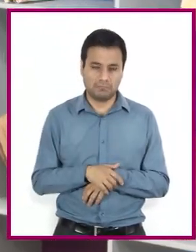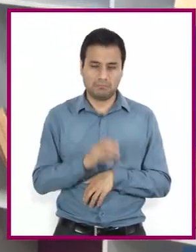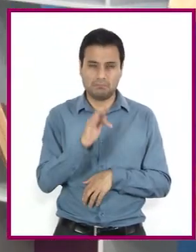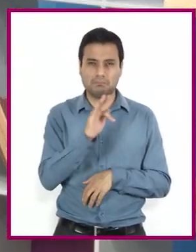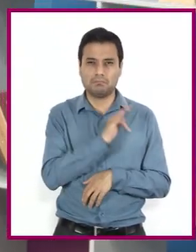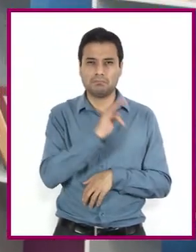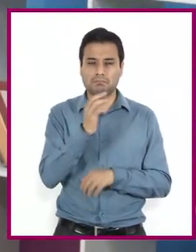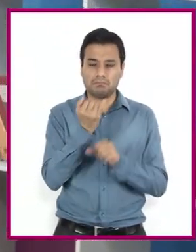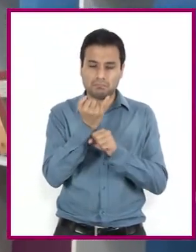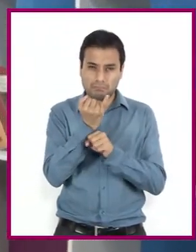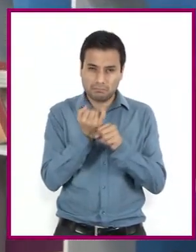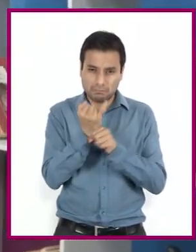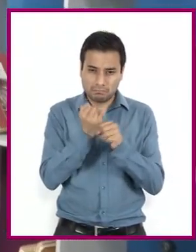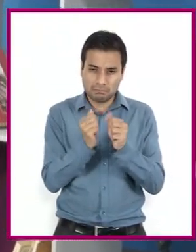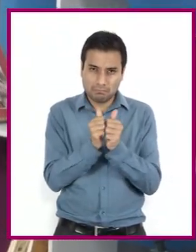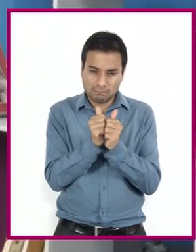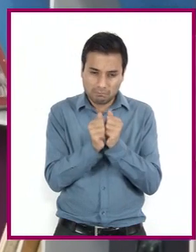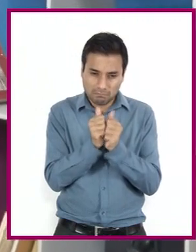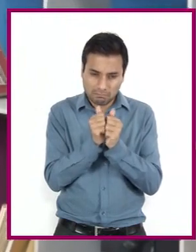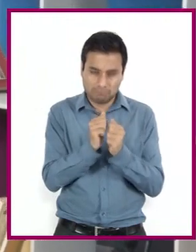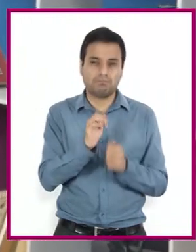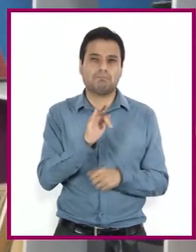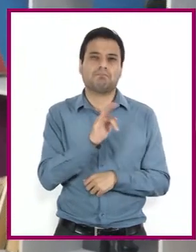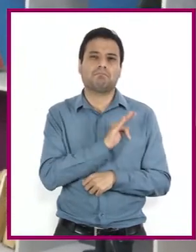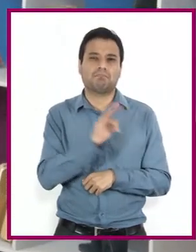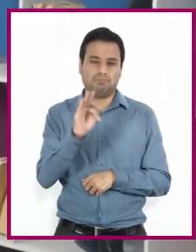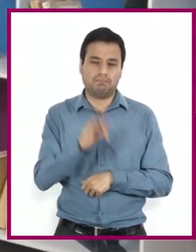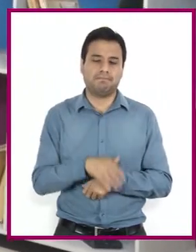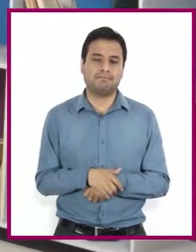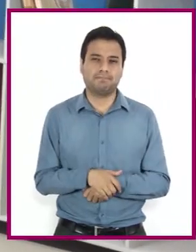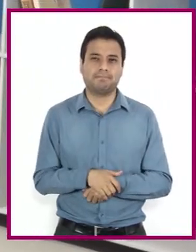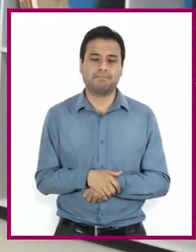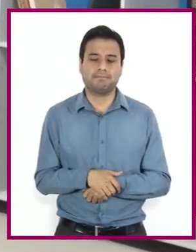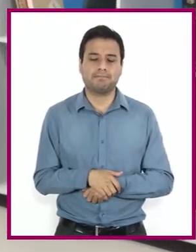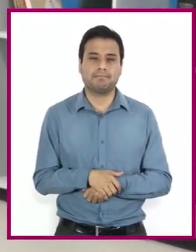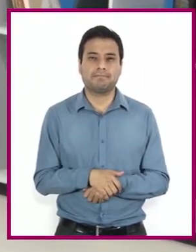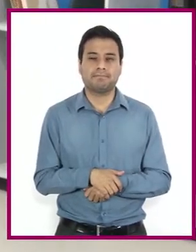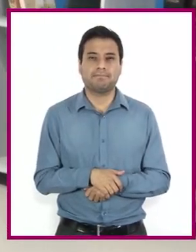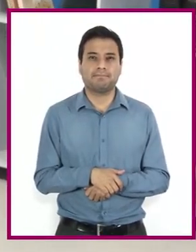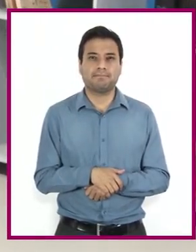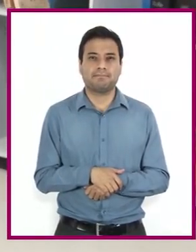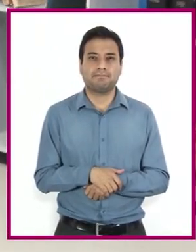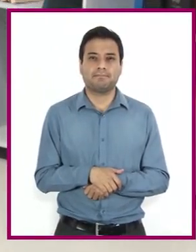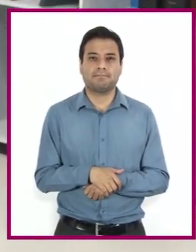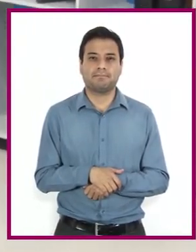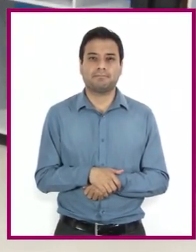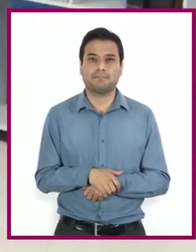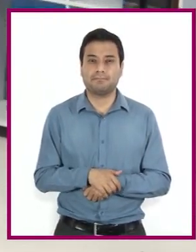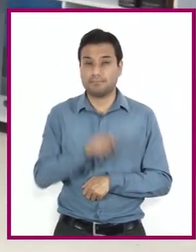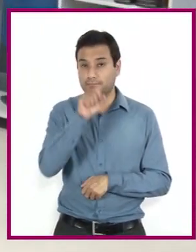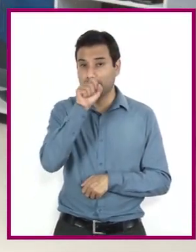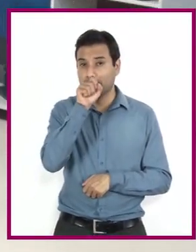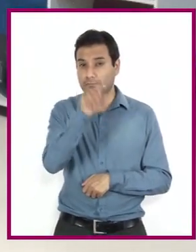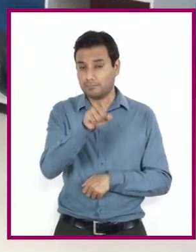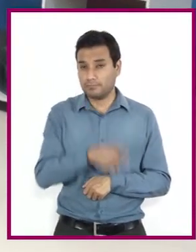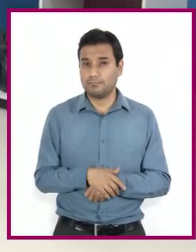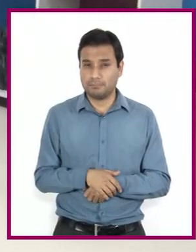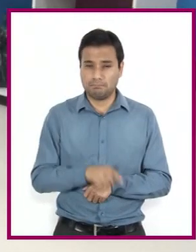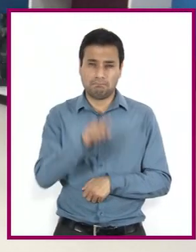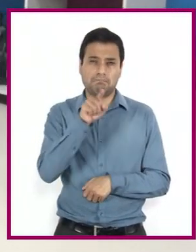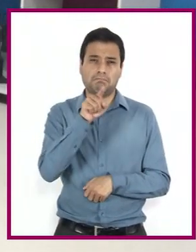pueden encontrar más detalles del tema que abordamos en esta sesión. También pueden hablar con